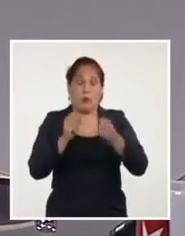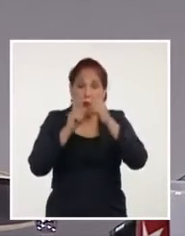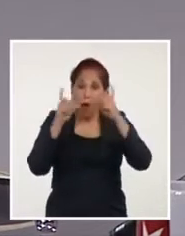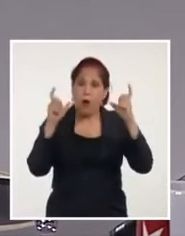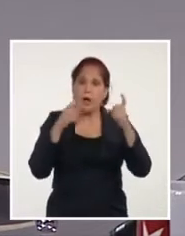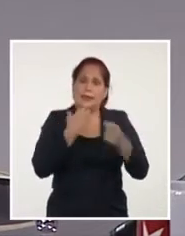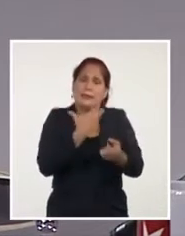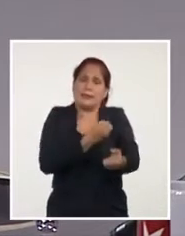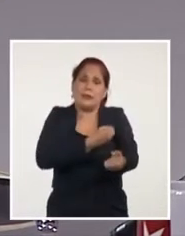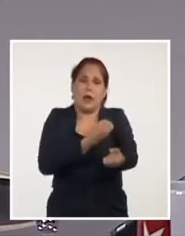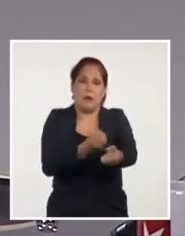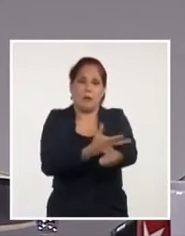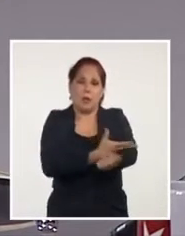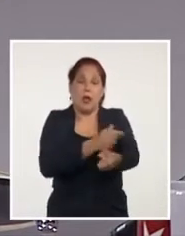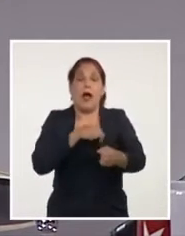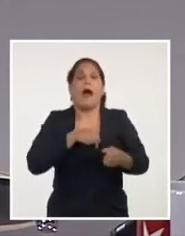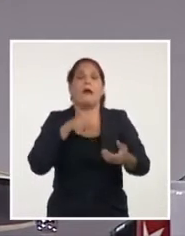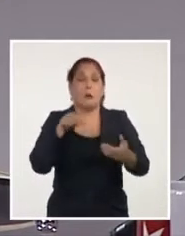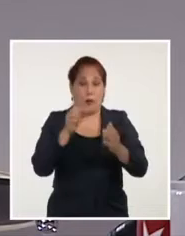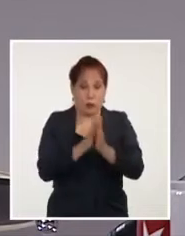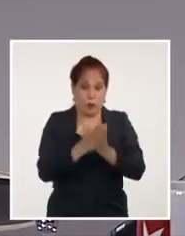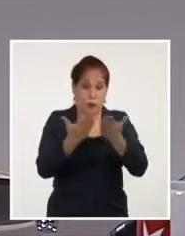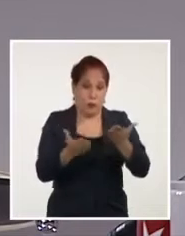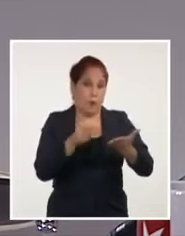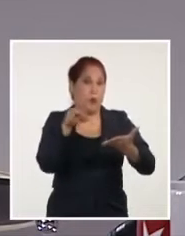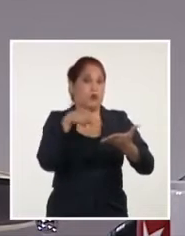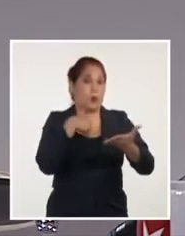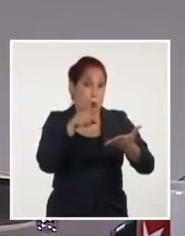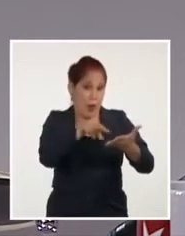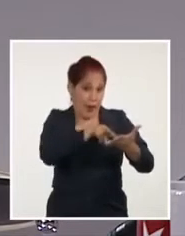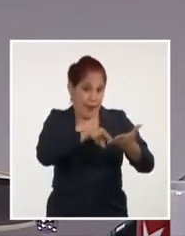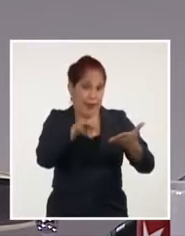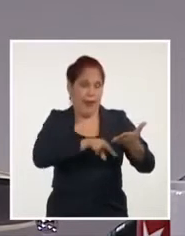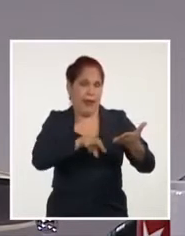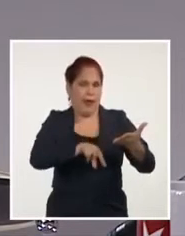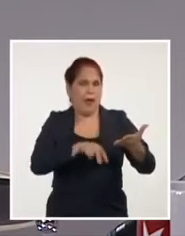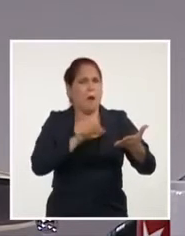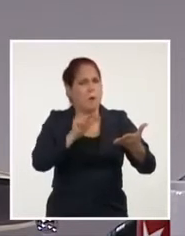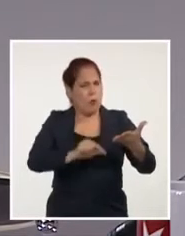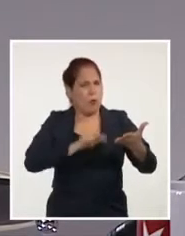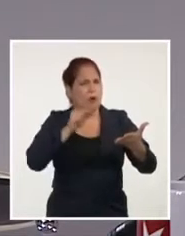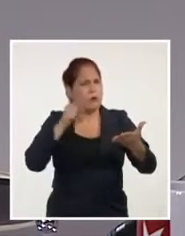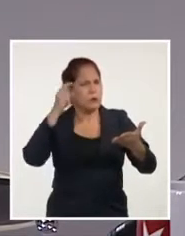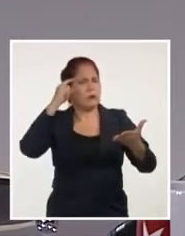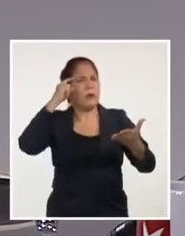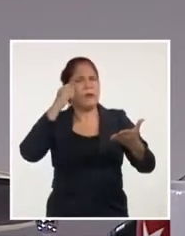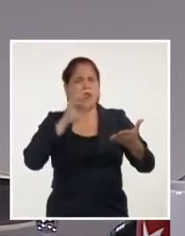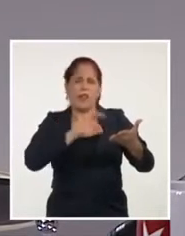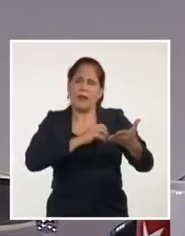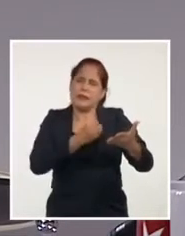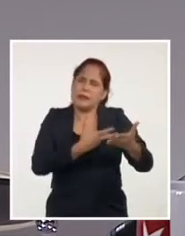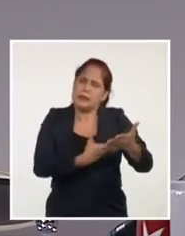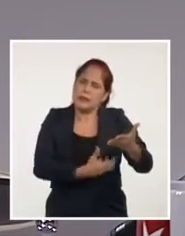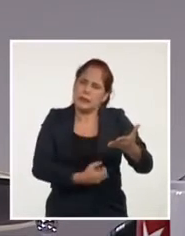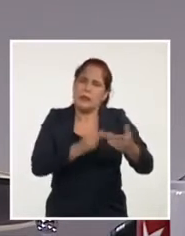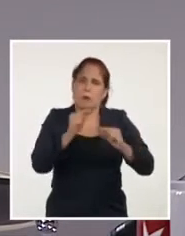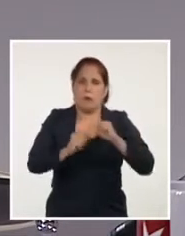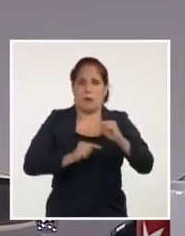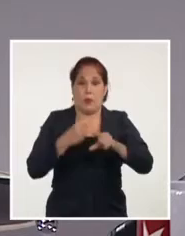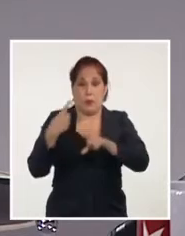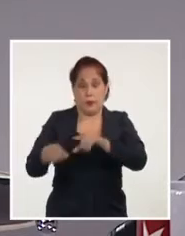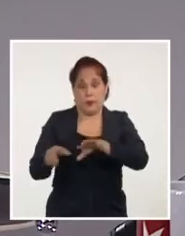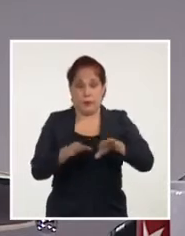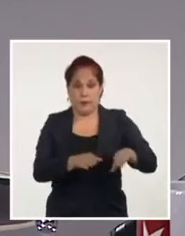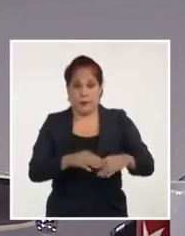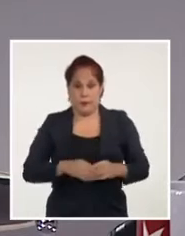además de eso tú estás en un contexto social complejo, si estás siendo víctima de un proceso de intoxicación, que lo